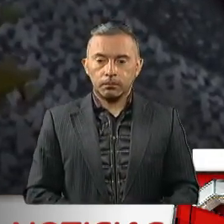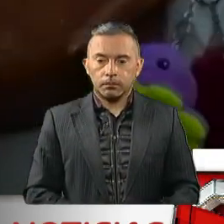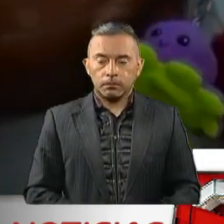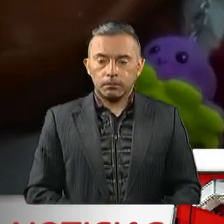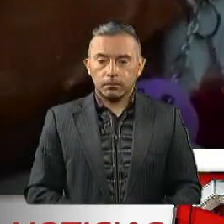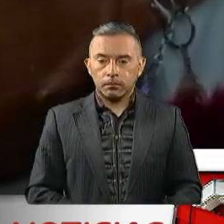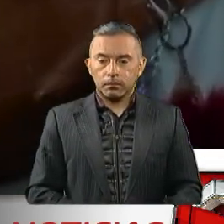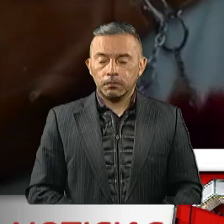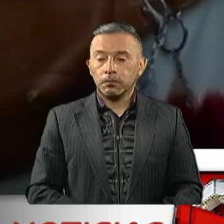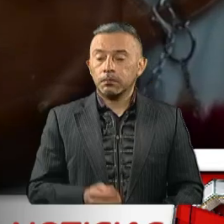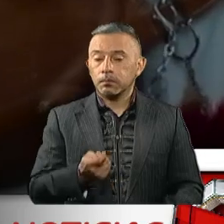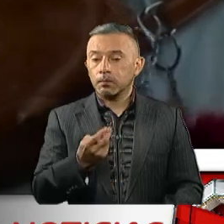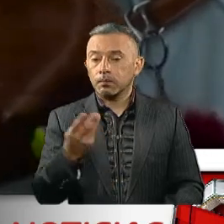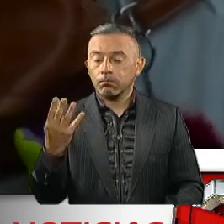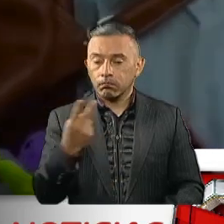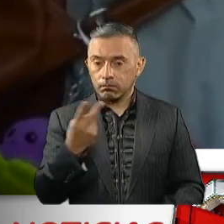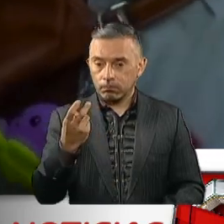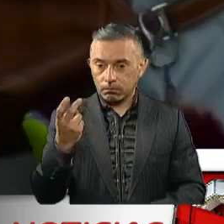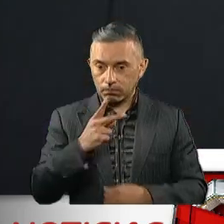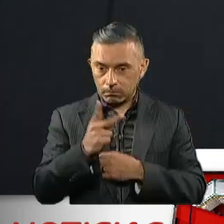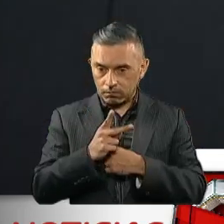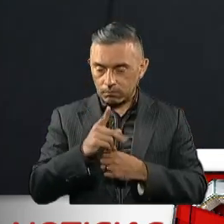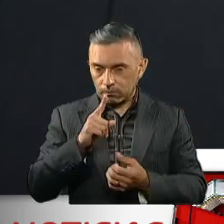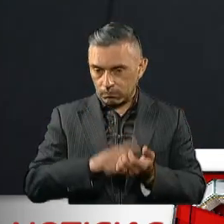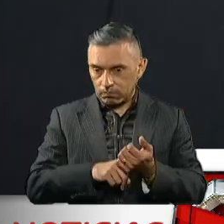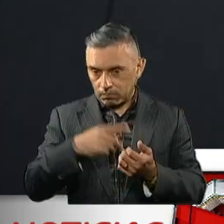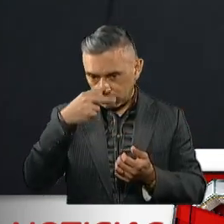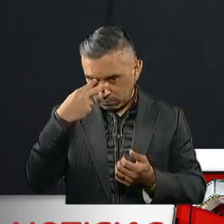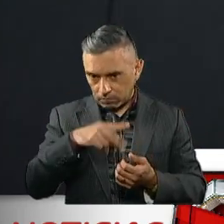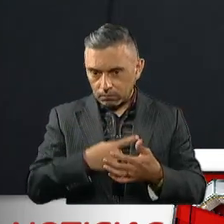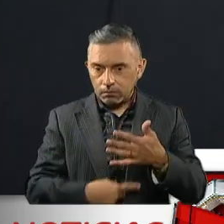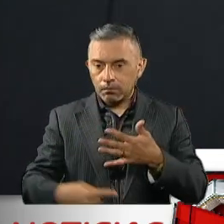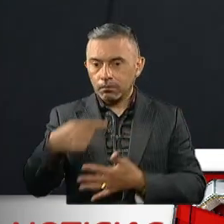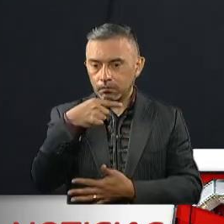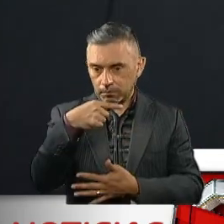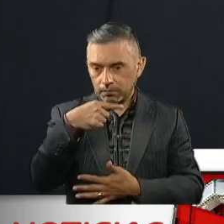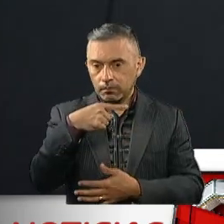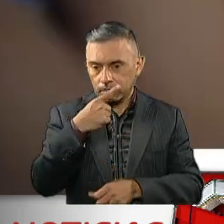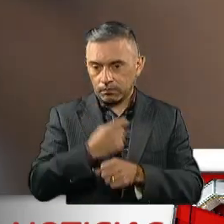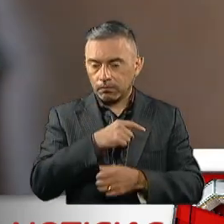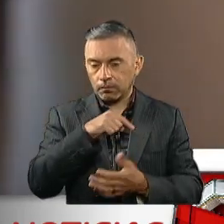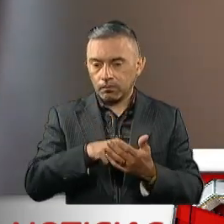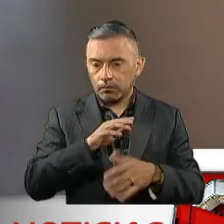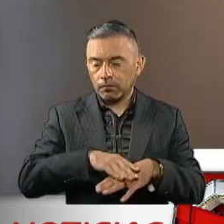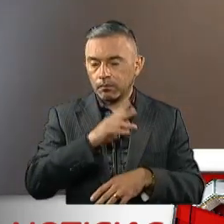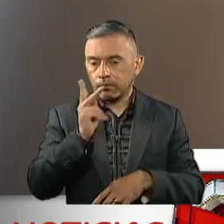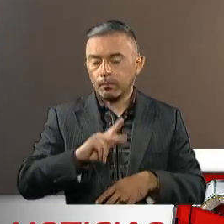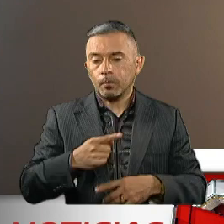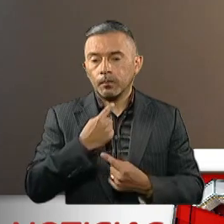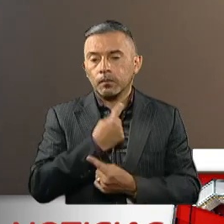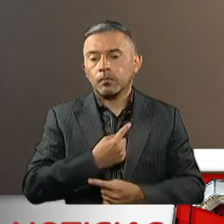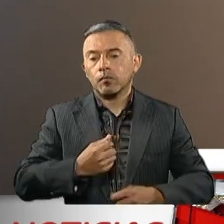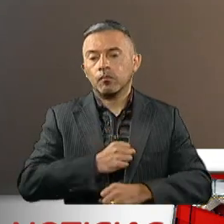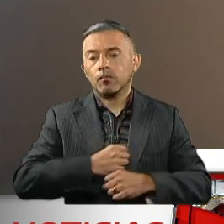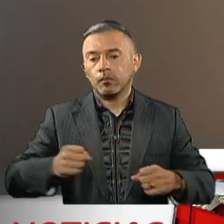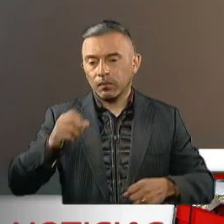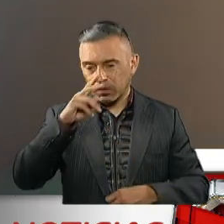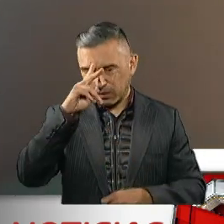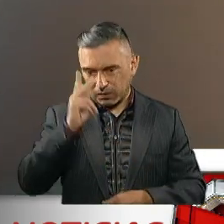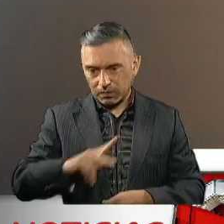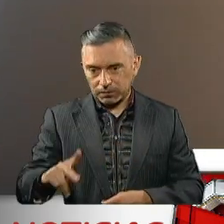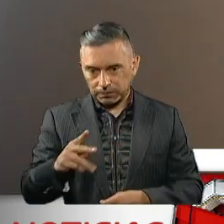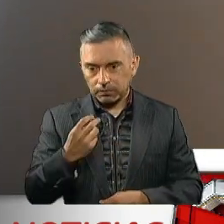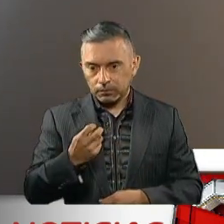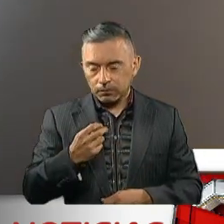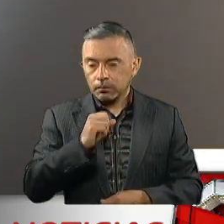Entre 200 naciones, México ocupa el primer lugar en obesidad infantil, además de que es la nación que registra el mayor consumo de